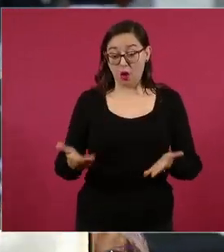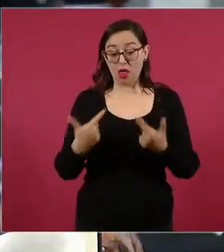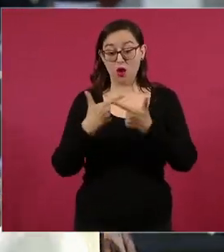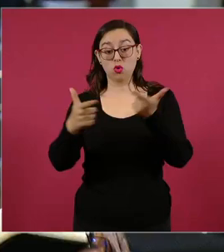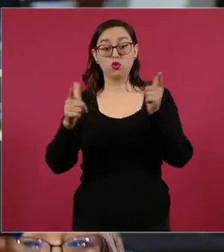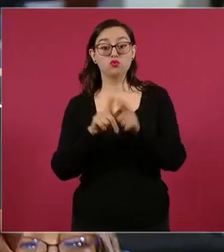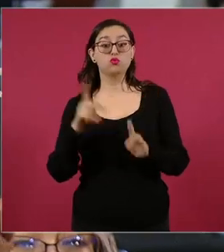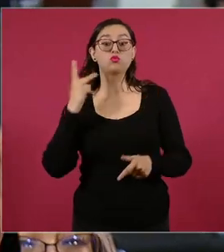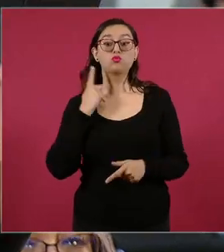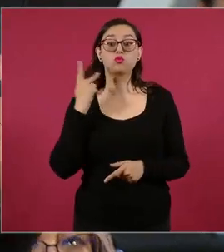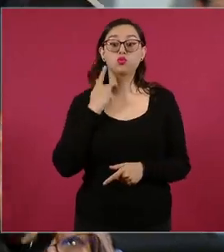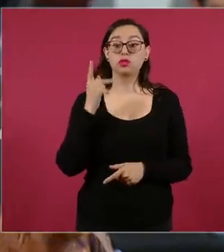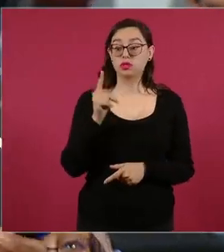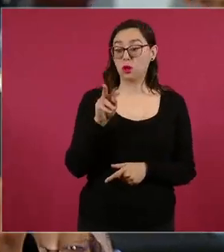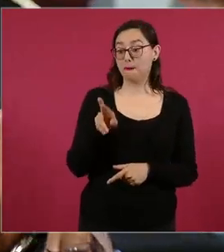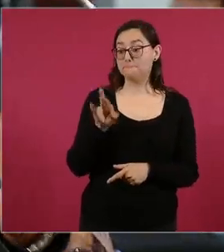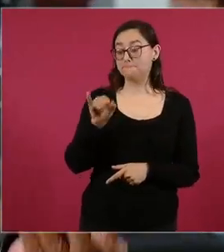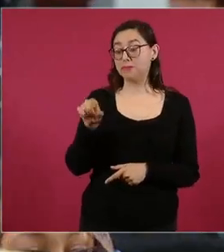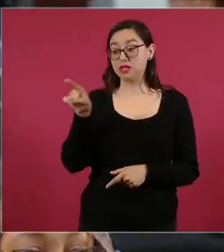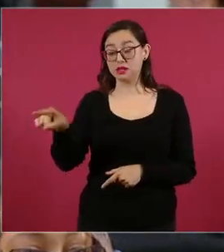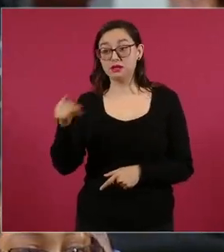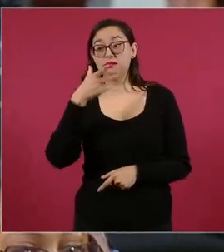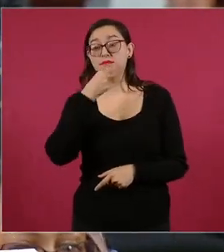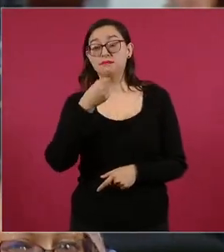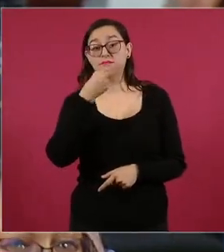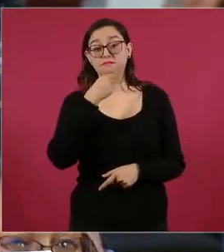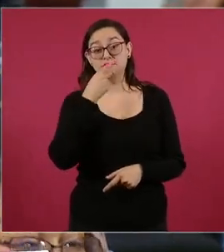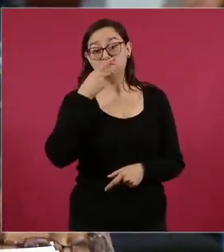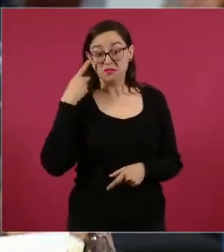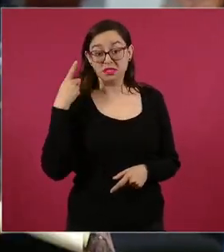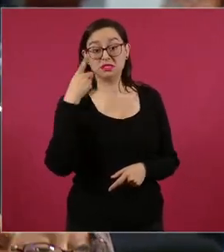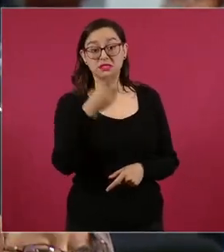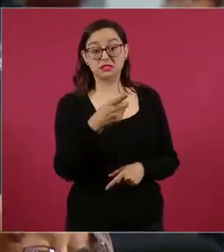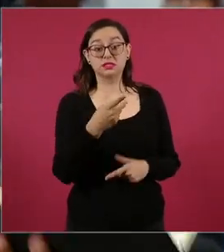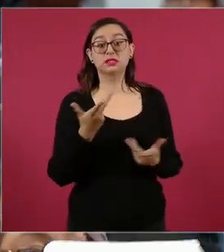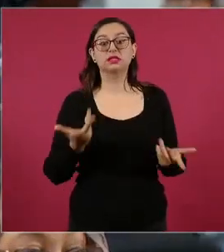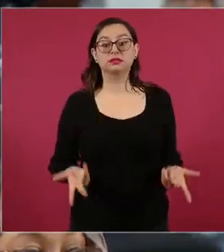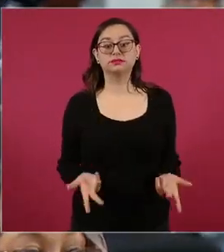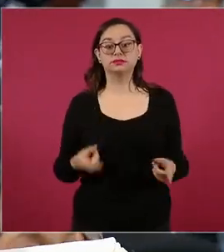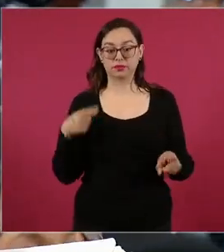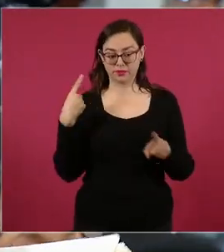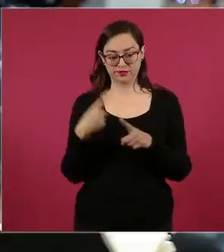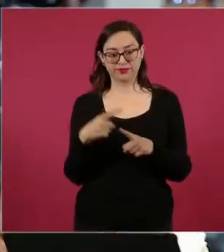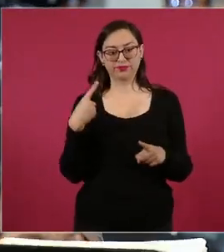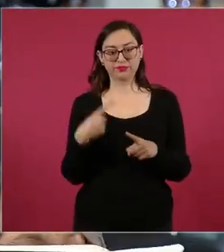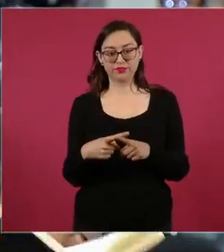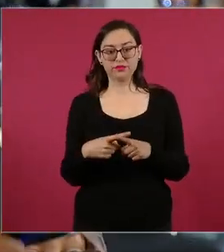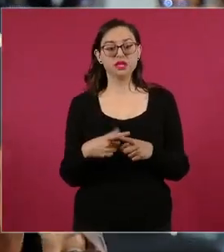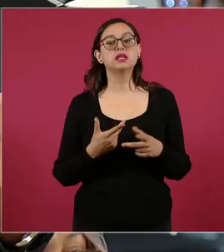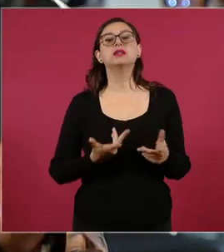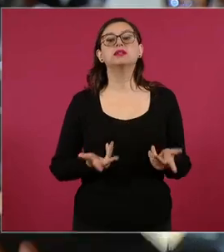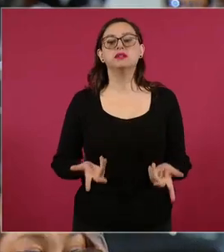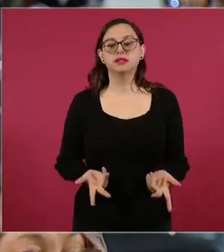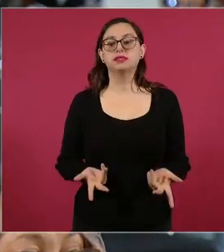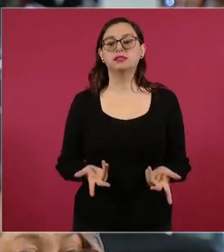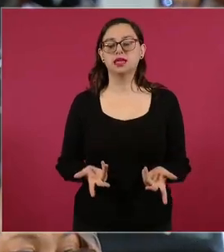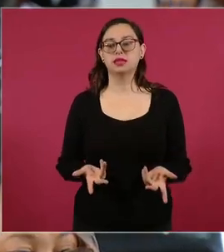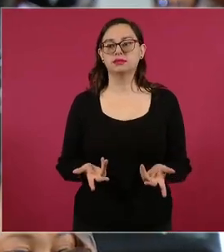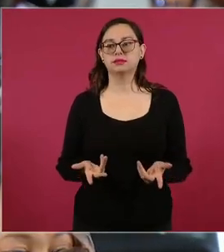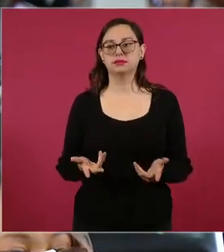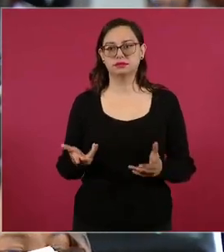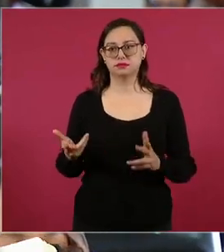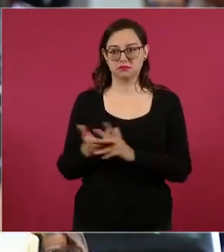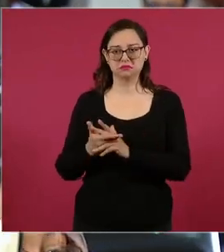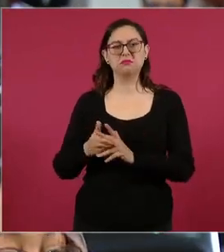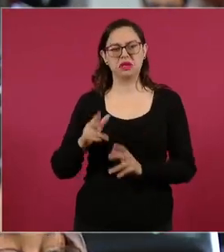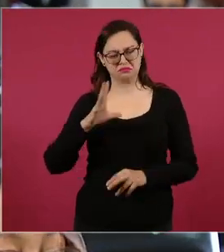con el caso Colosio. Una reportera le sugiere el nombre, él dice que no le ponga nombres en su boca y después confirma